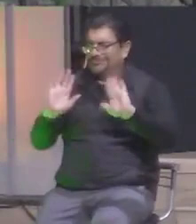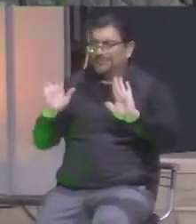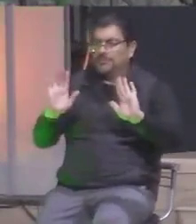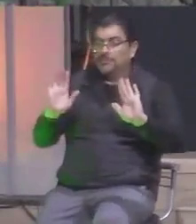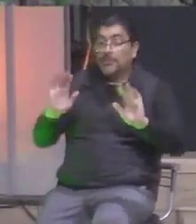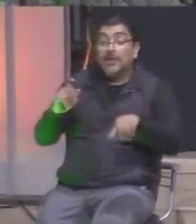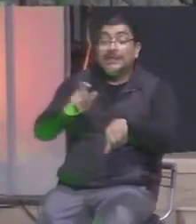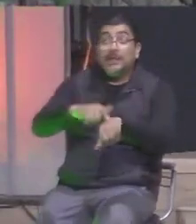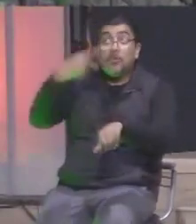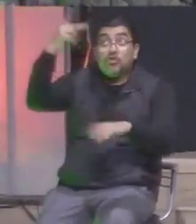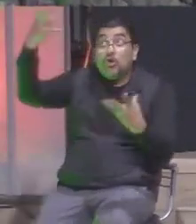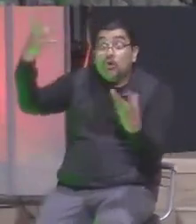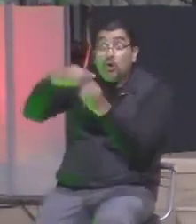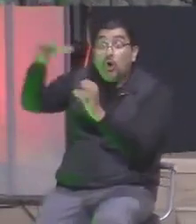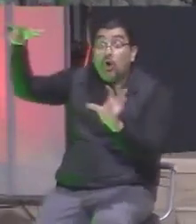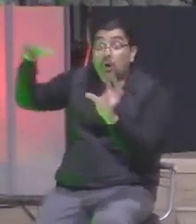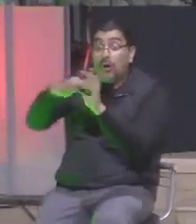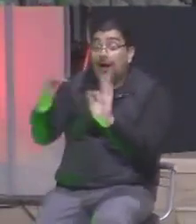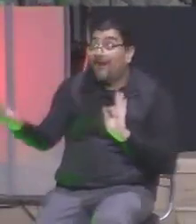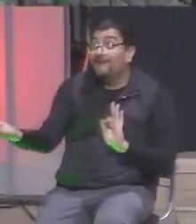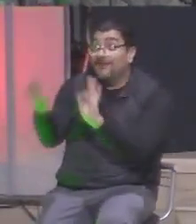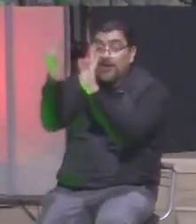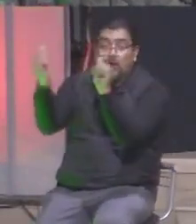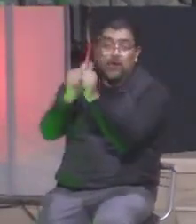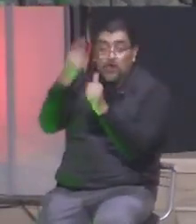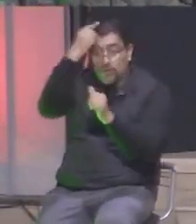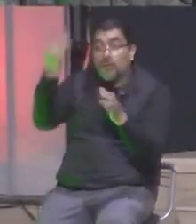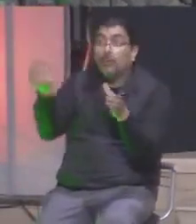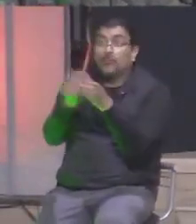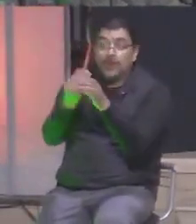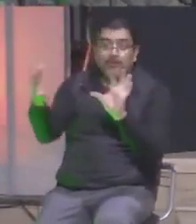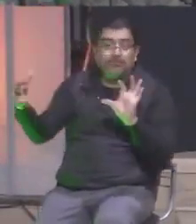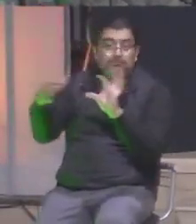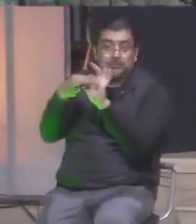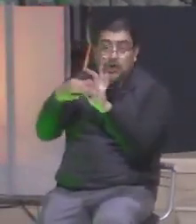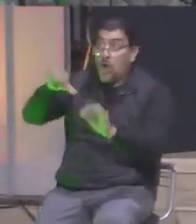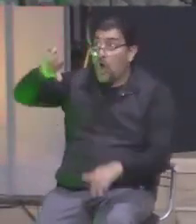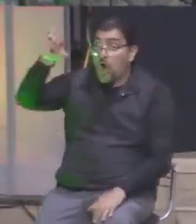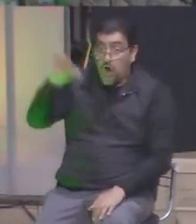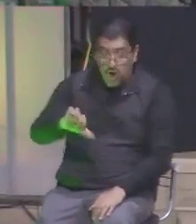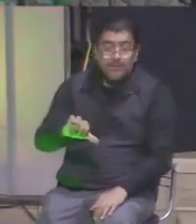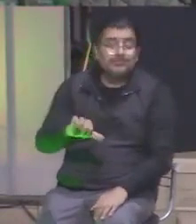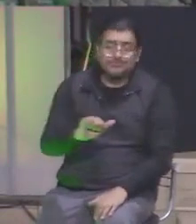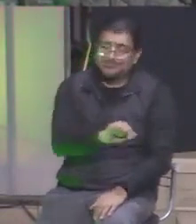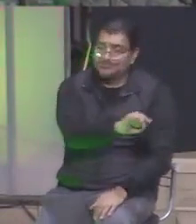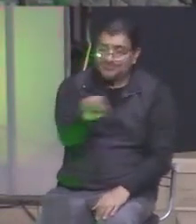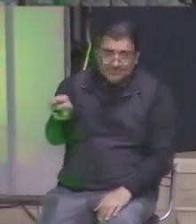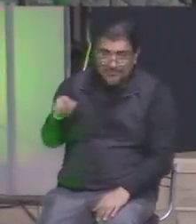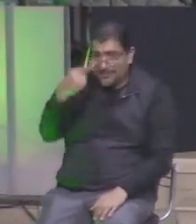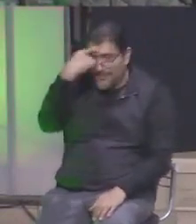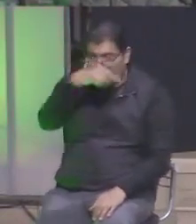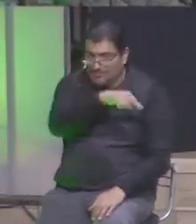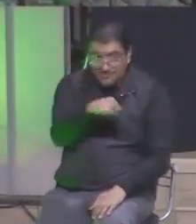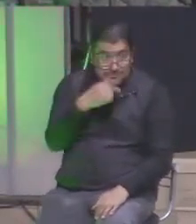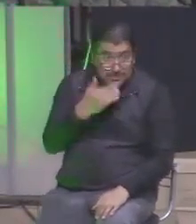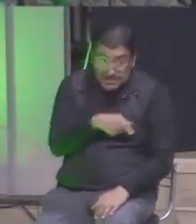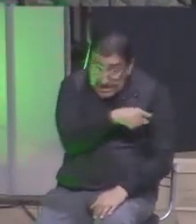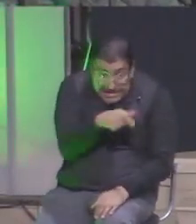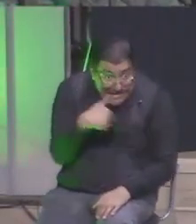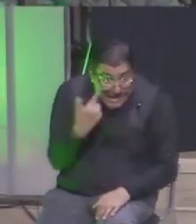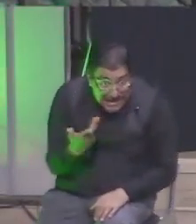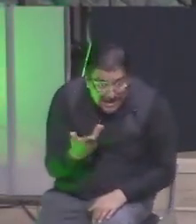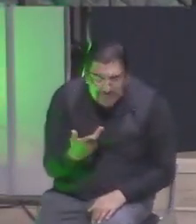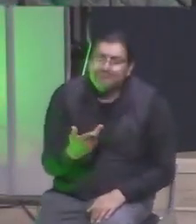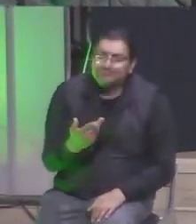el tiempo es el tiempo hoy de que Dios empiece a caminar junto a ti el resto de tu vida pero para eso Quiero preguntarle